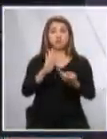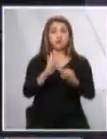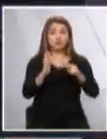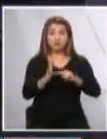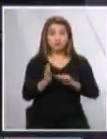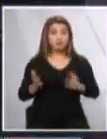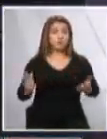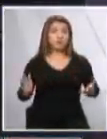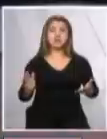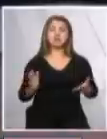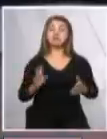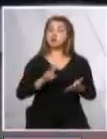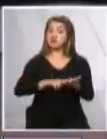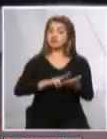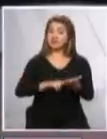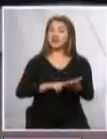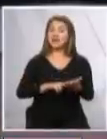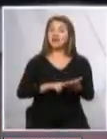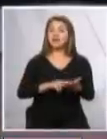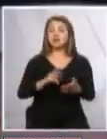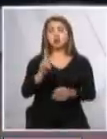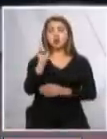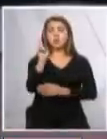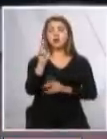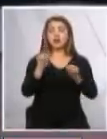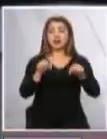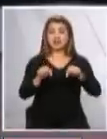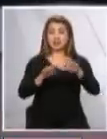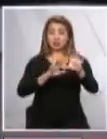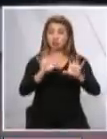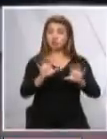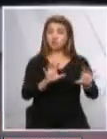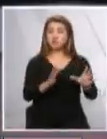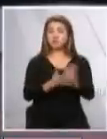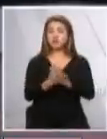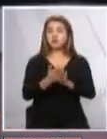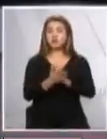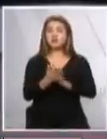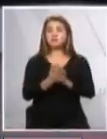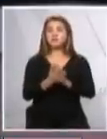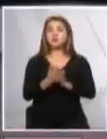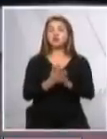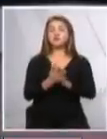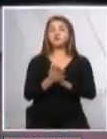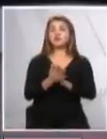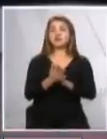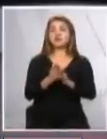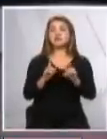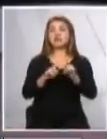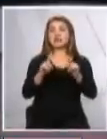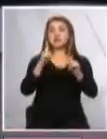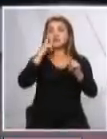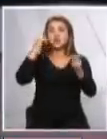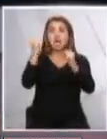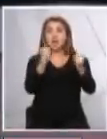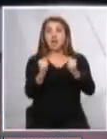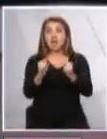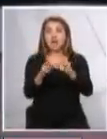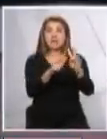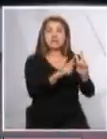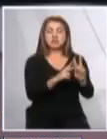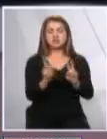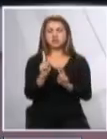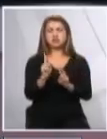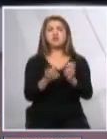ninguna complicación y la verdad hay que saltar. Mira, lo peor en estos casos es caer en la histeria. Y me parece a mí que los